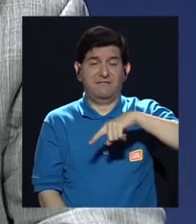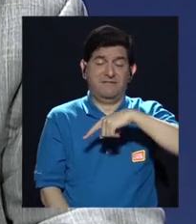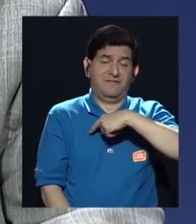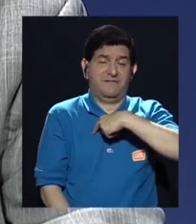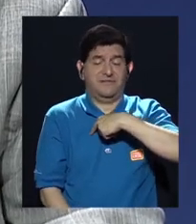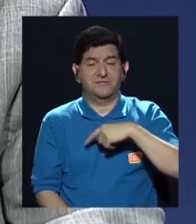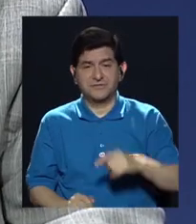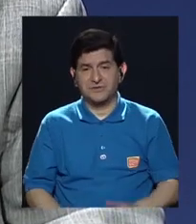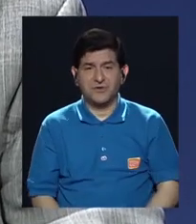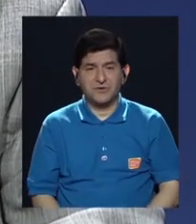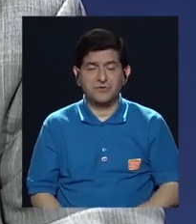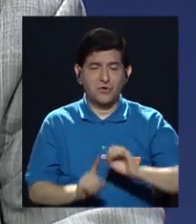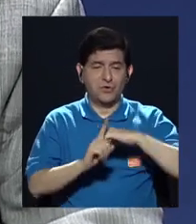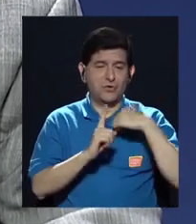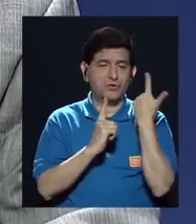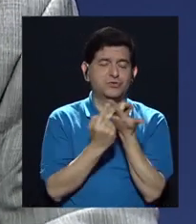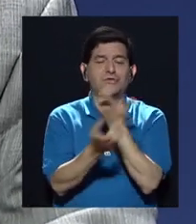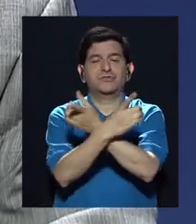somos